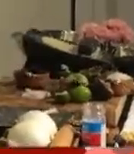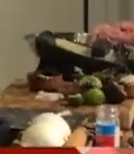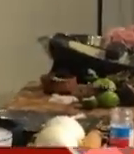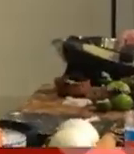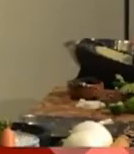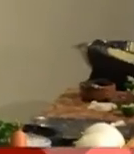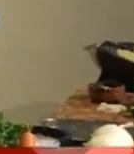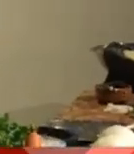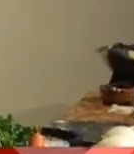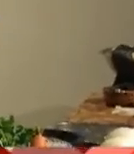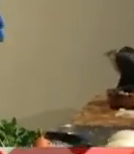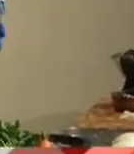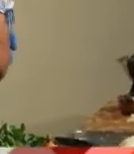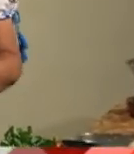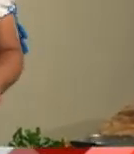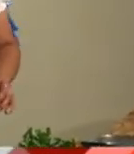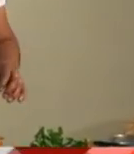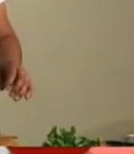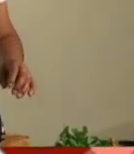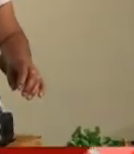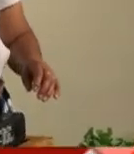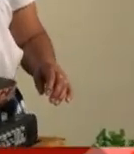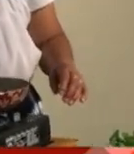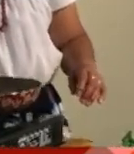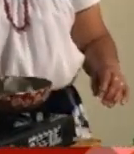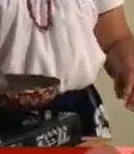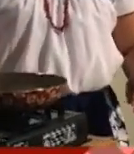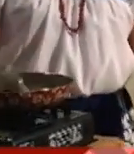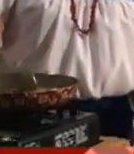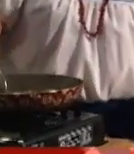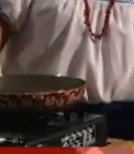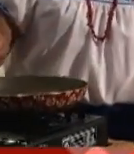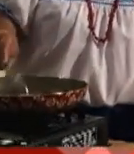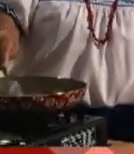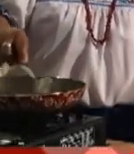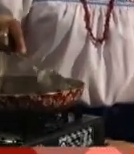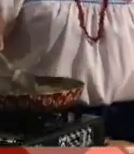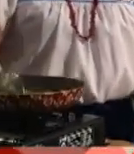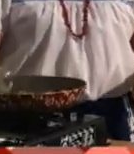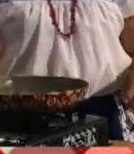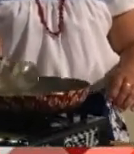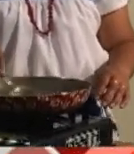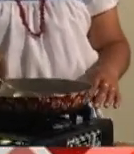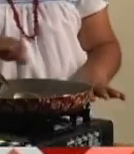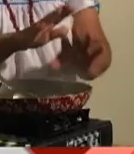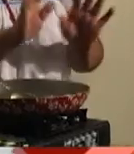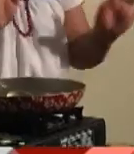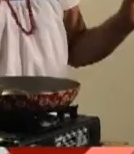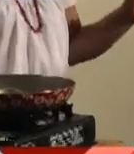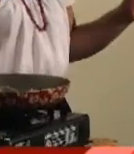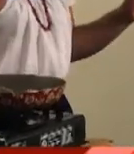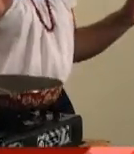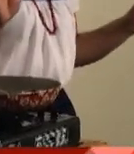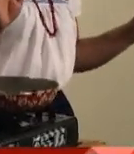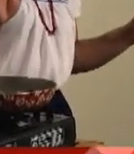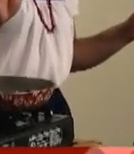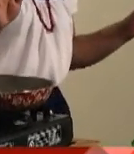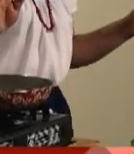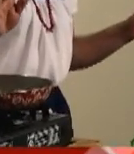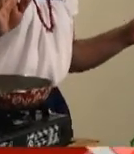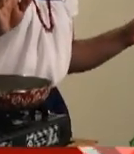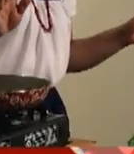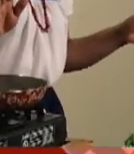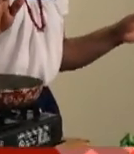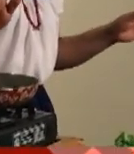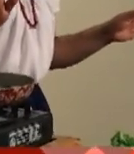chilito más, pues simplemente se le pone. And if you like it really hot, add 1 more or 2 more chiles. And then Y listo. Tenemos la